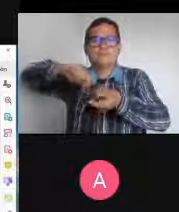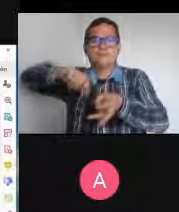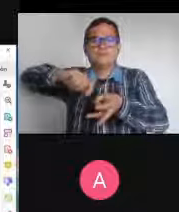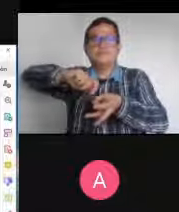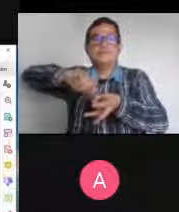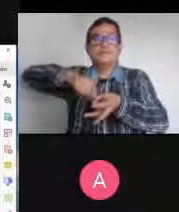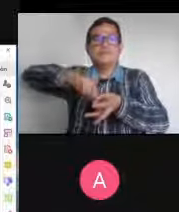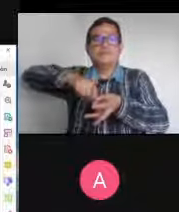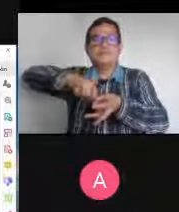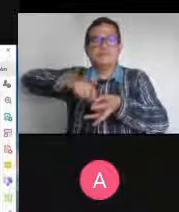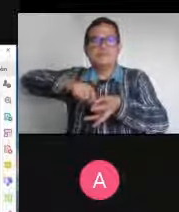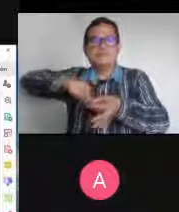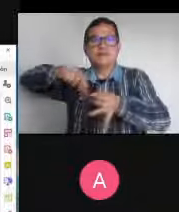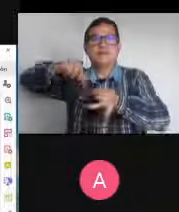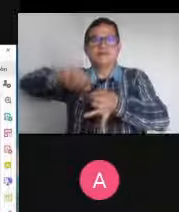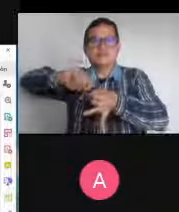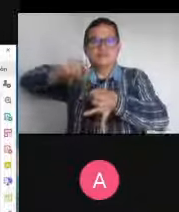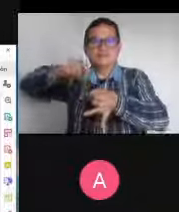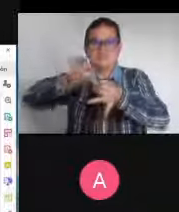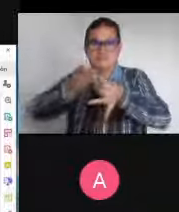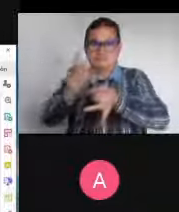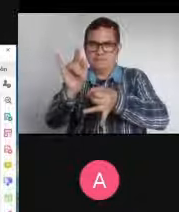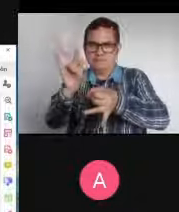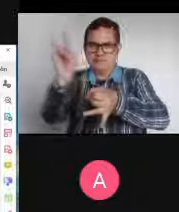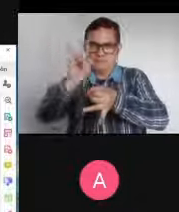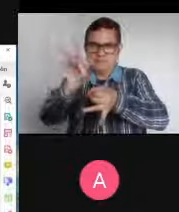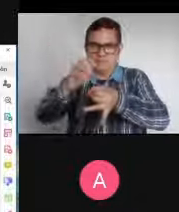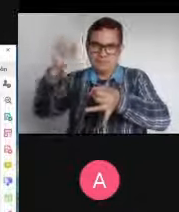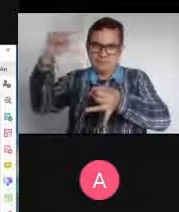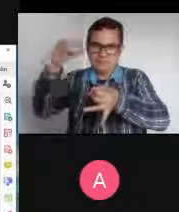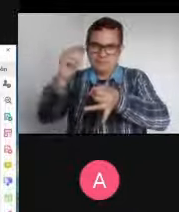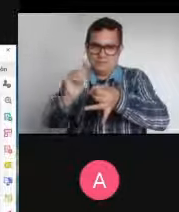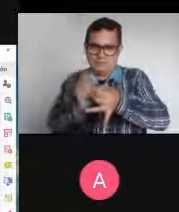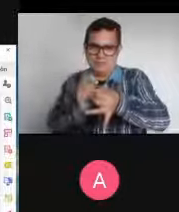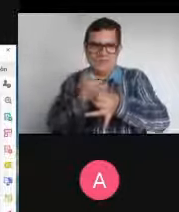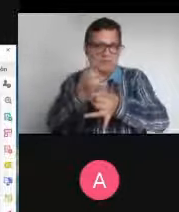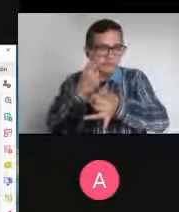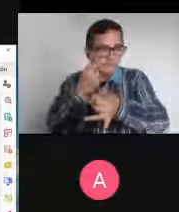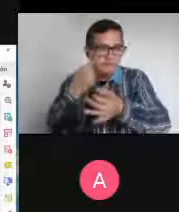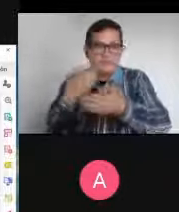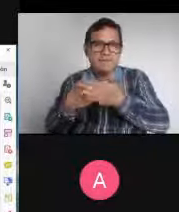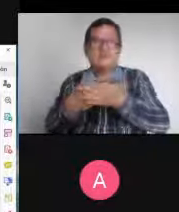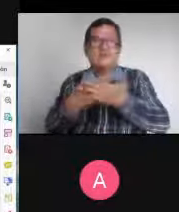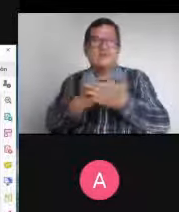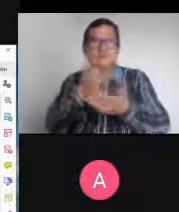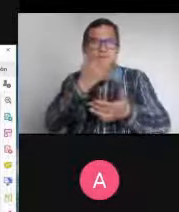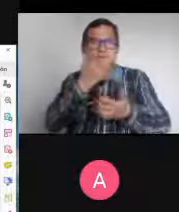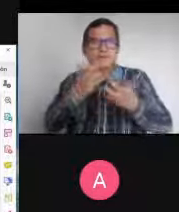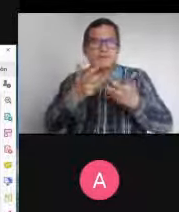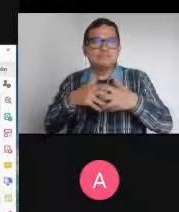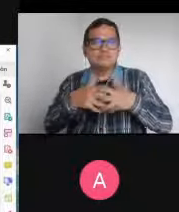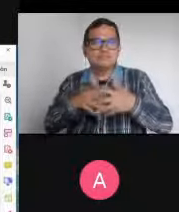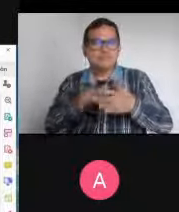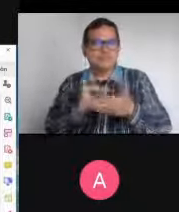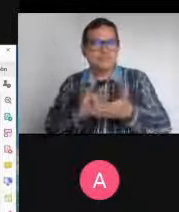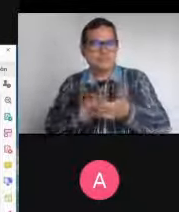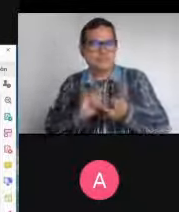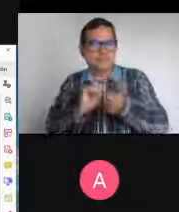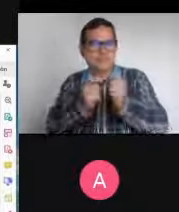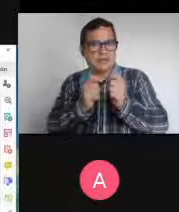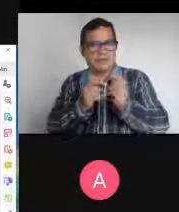modifiquen la luz que llega a nuestra fotocelda y puedan verificar el efecto que ocurre como tal en nuestro motor. Si cambia